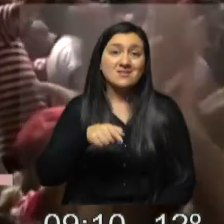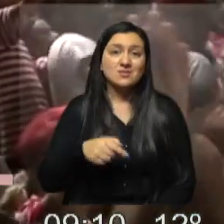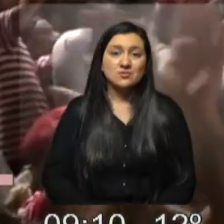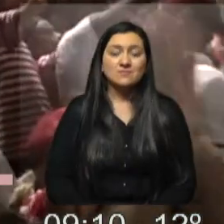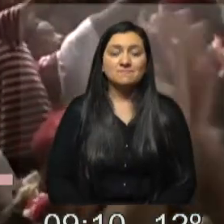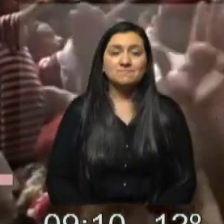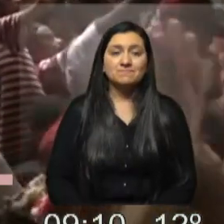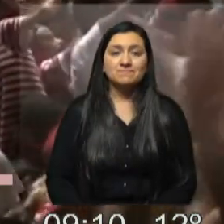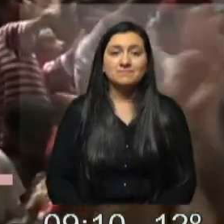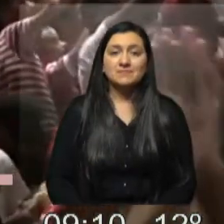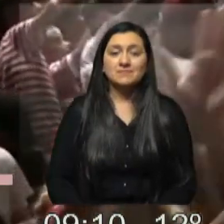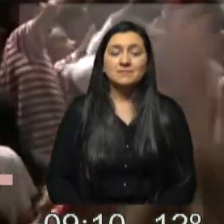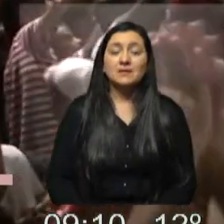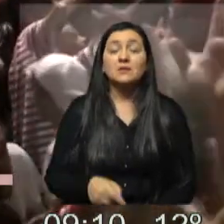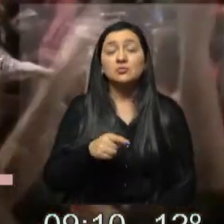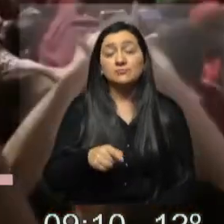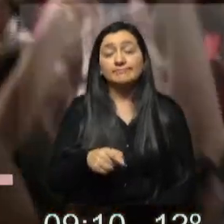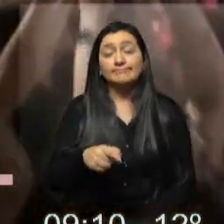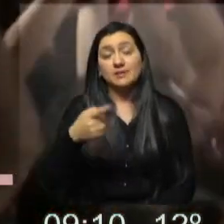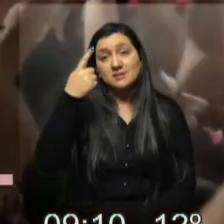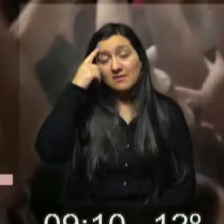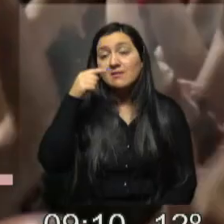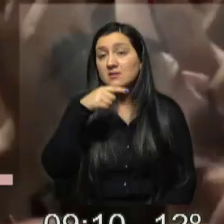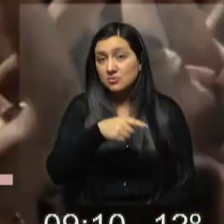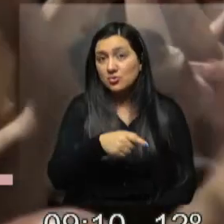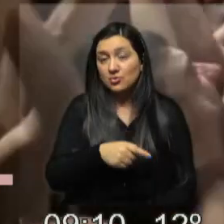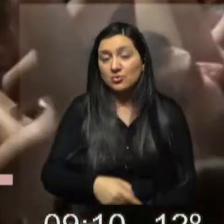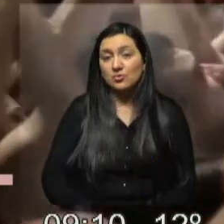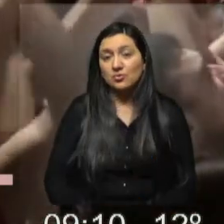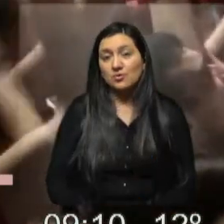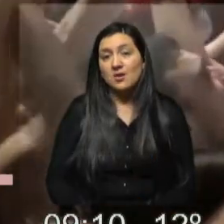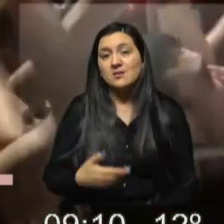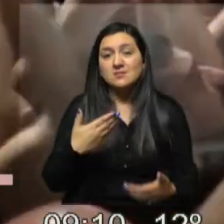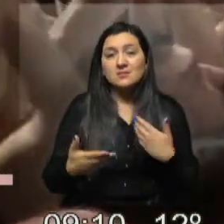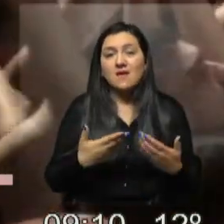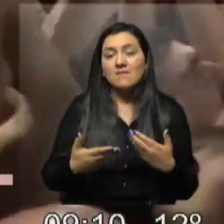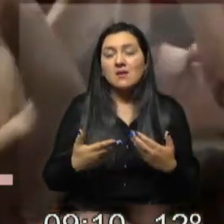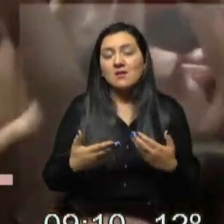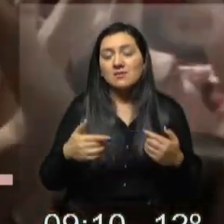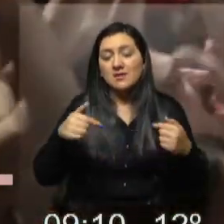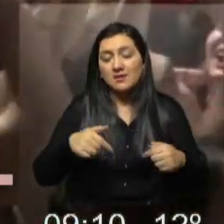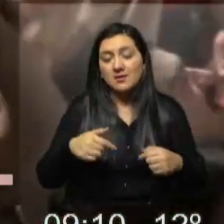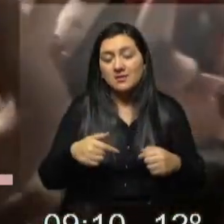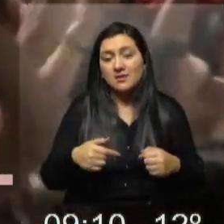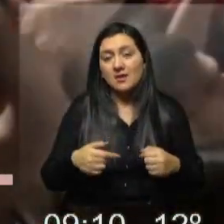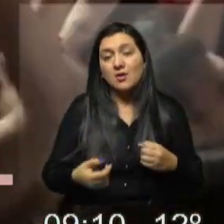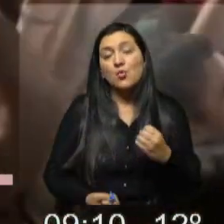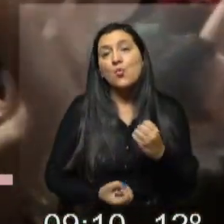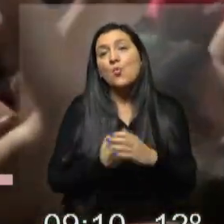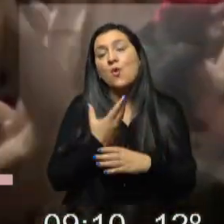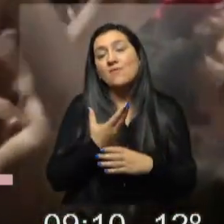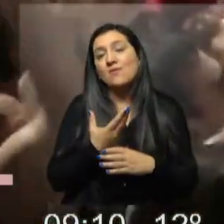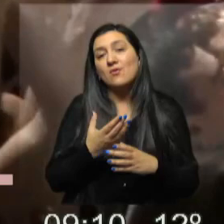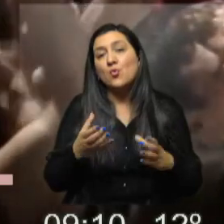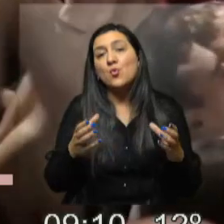Claro. Eso. Y a eso iba, teniendo en cuenta lo que estabas diciendo, se habla de que esta nueva oleada de izquierda, por decirlo de alguna manera,